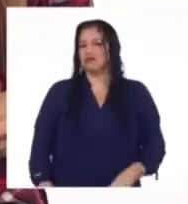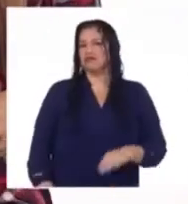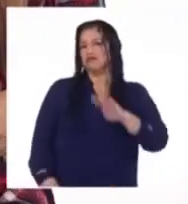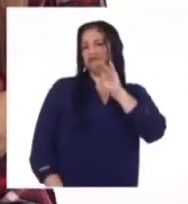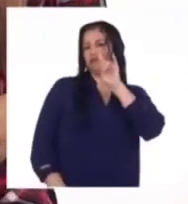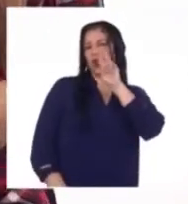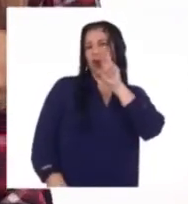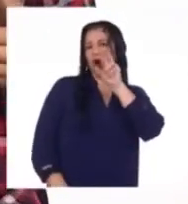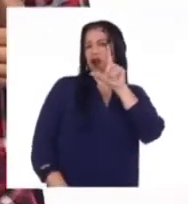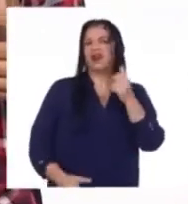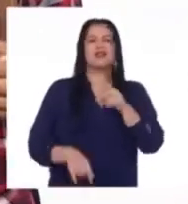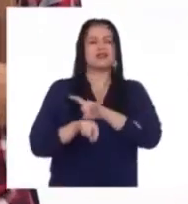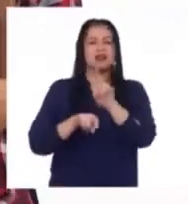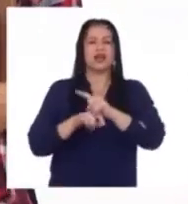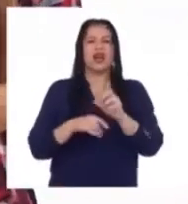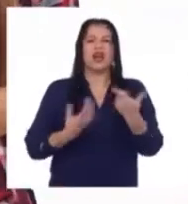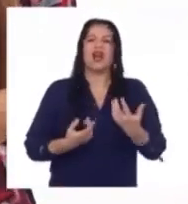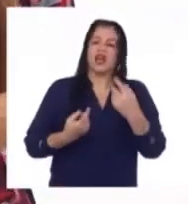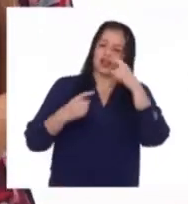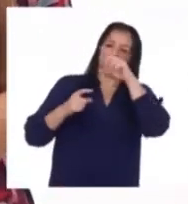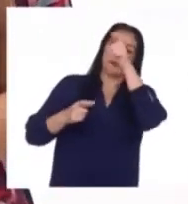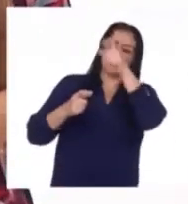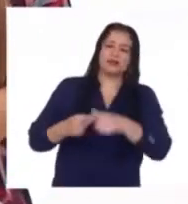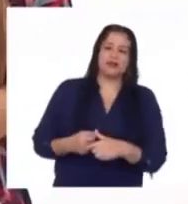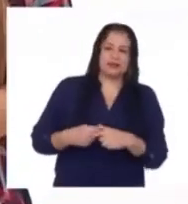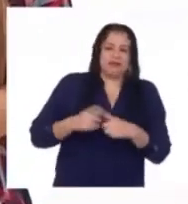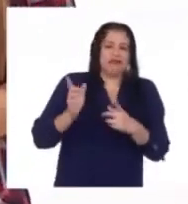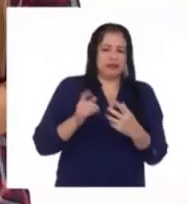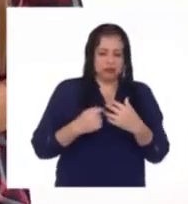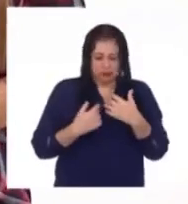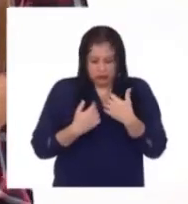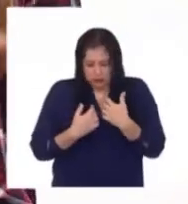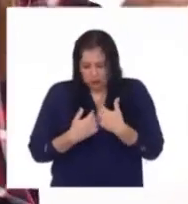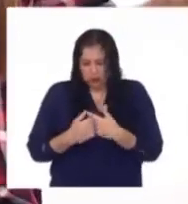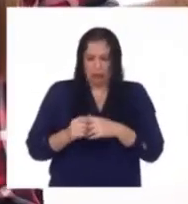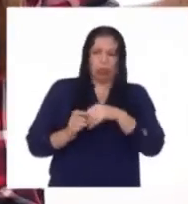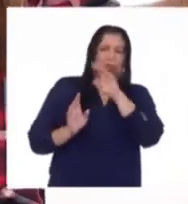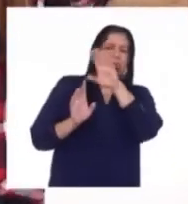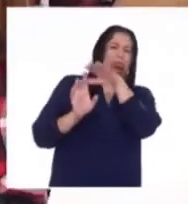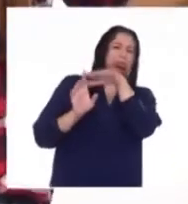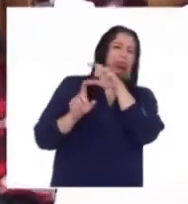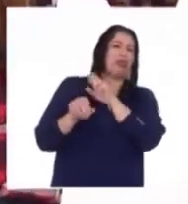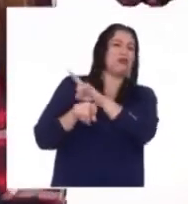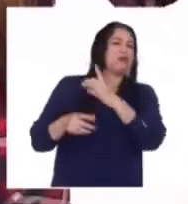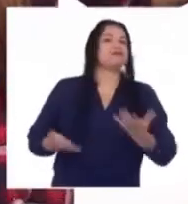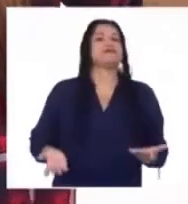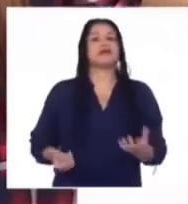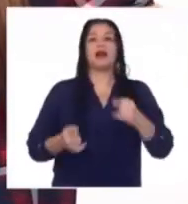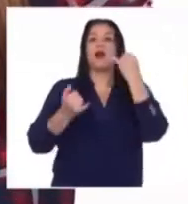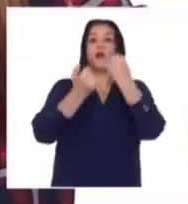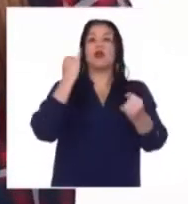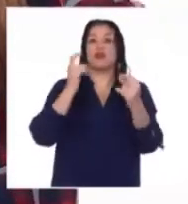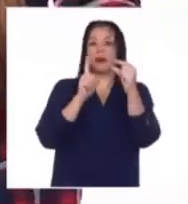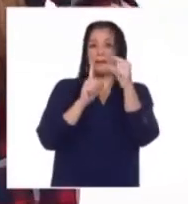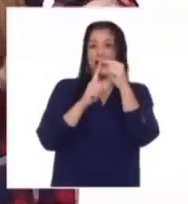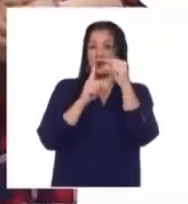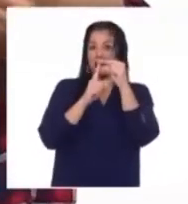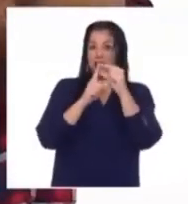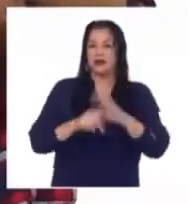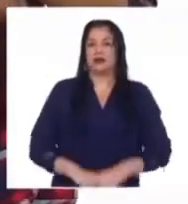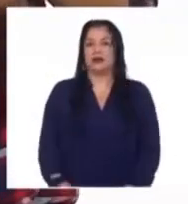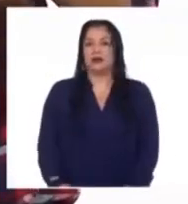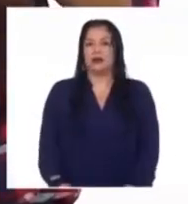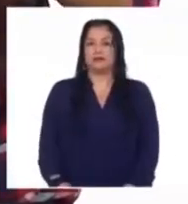Burlarse es poner en ridículo a alguien. Ahora sí, vamos con la última